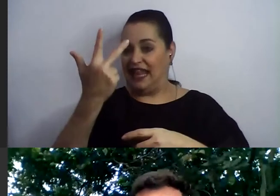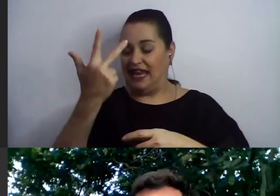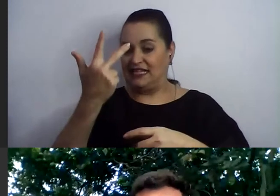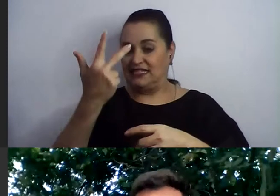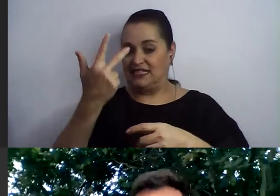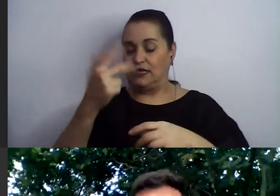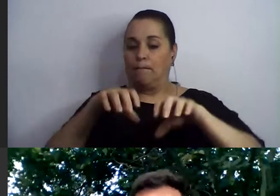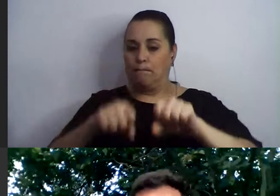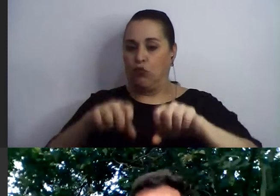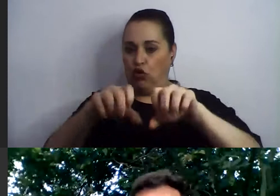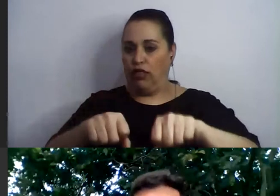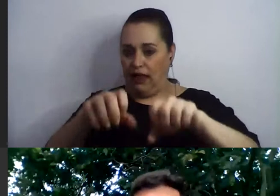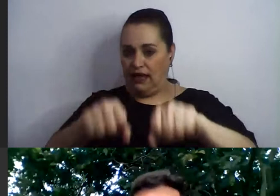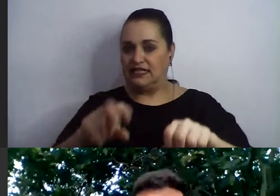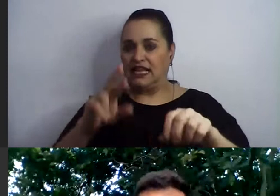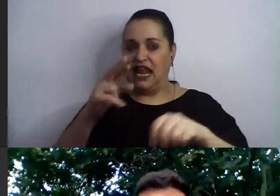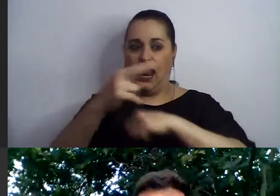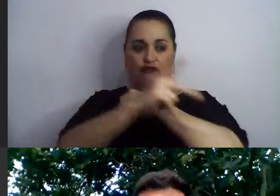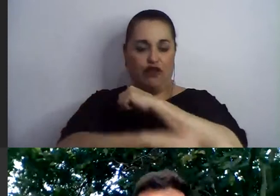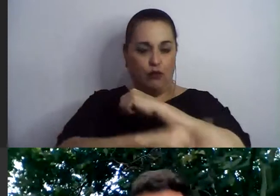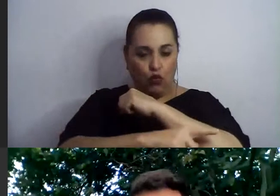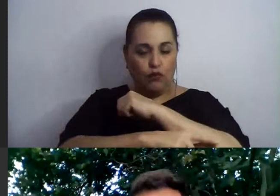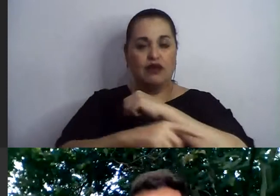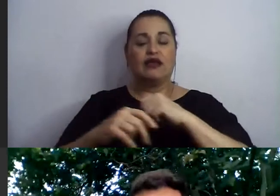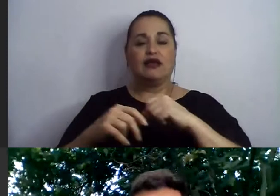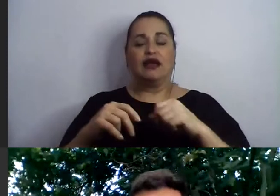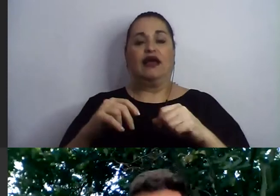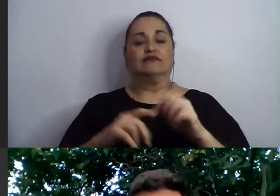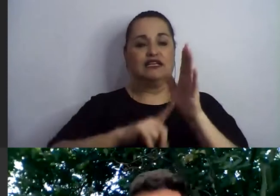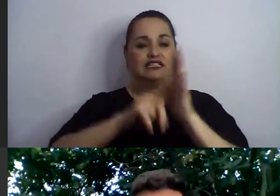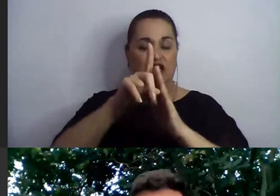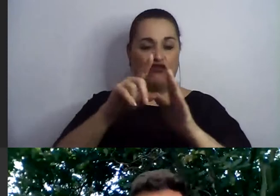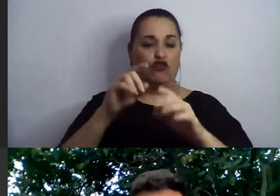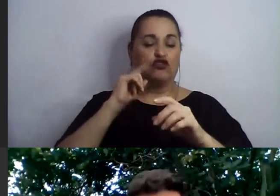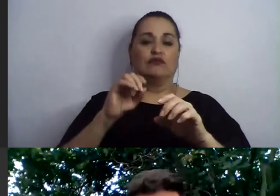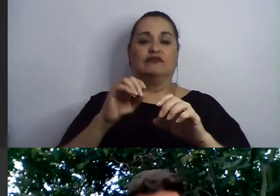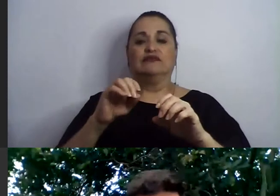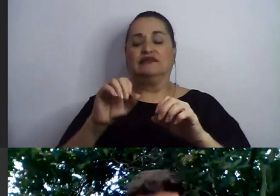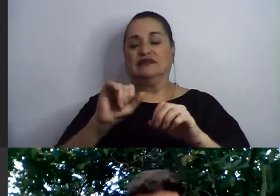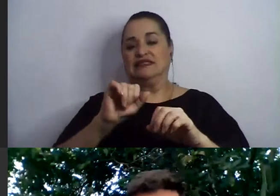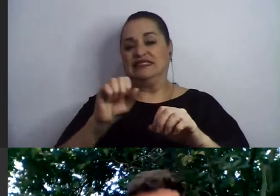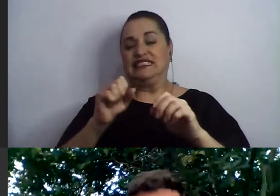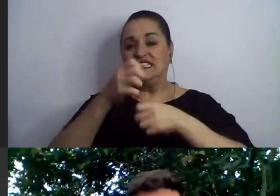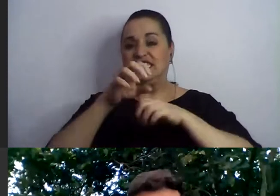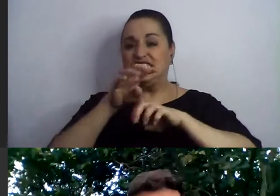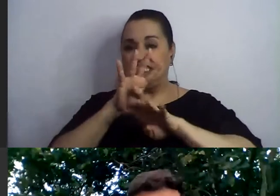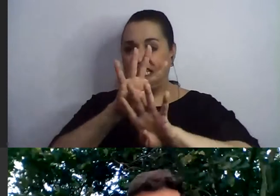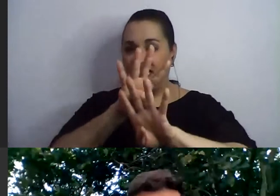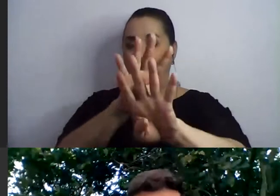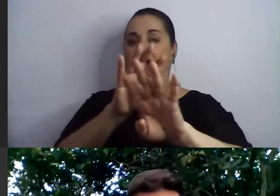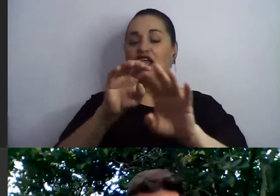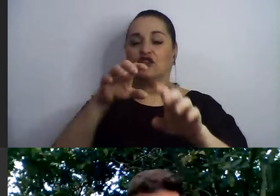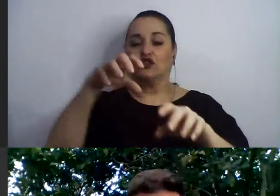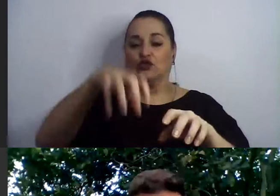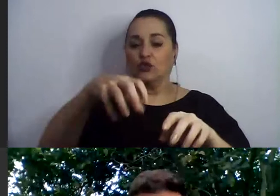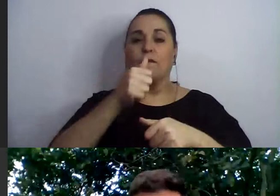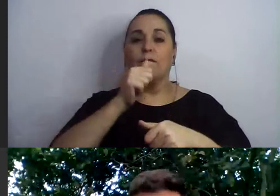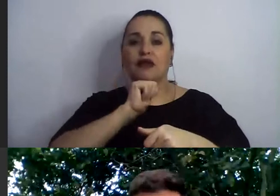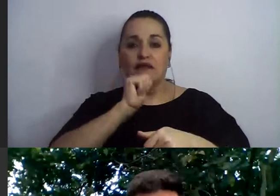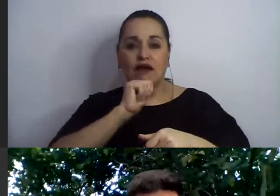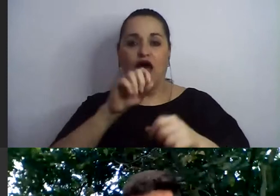representación de sociedad civil de la academia de sindicatos sector privado entre otros entonces